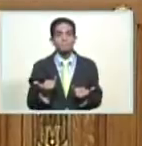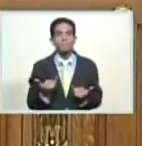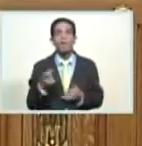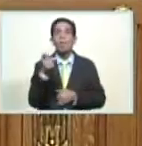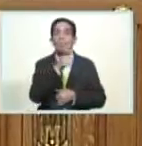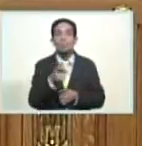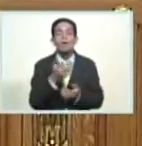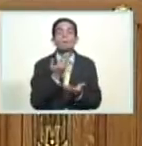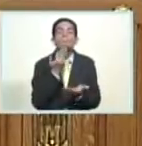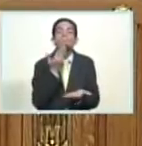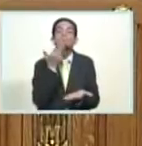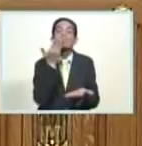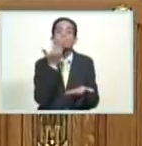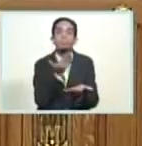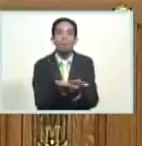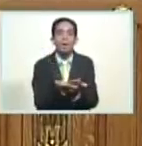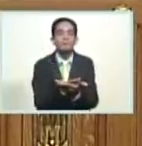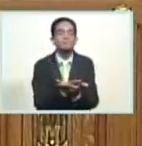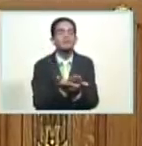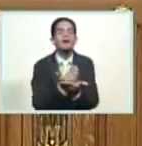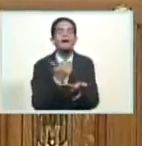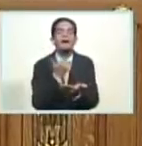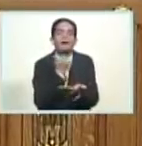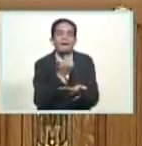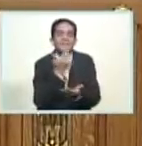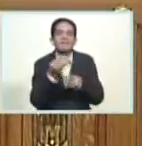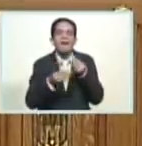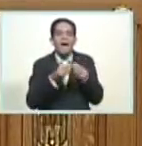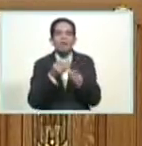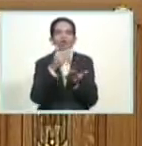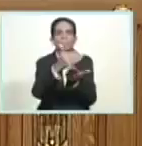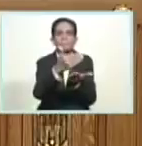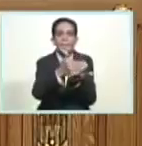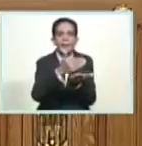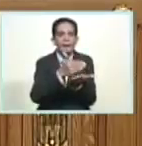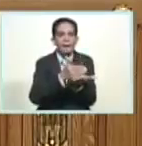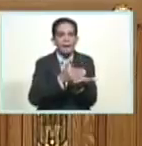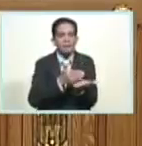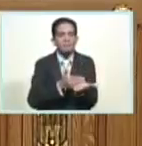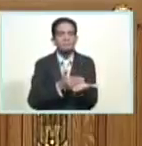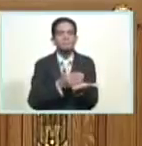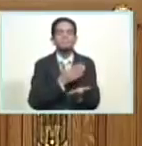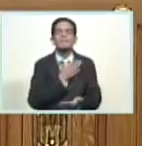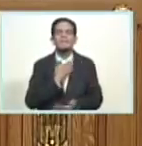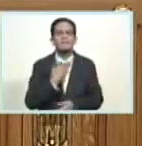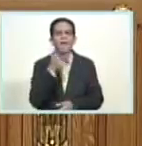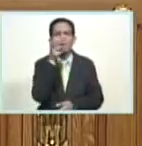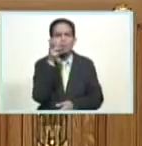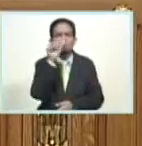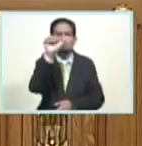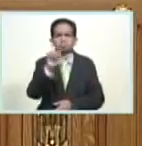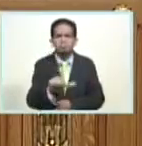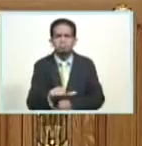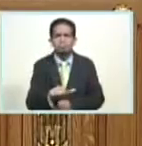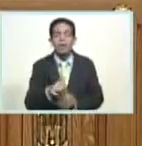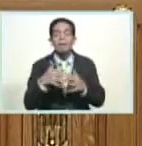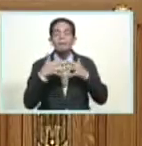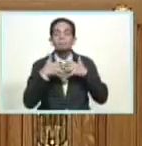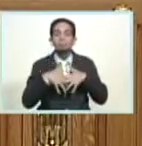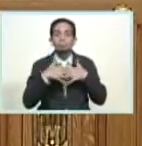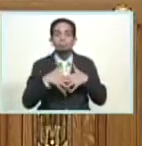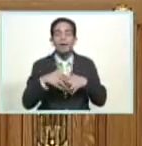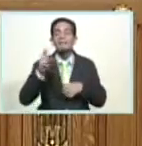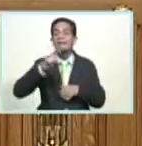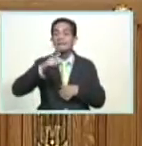de propuestas estratégicas del desarrollo estructural. Quiero escuchar a la clase obrera, petrolera, porque te